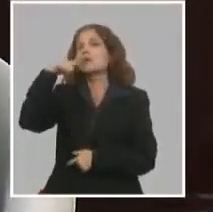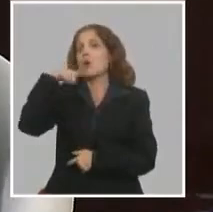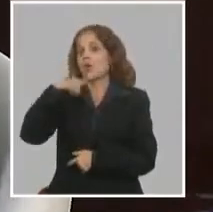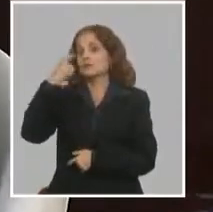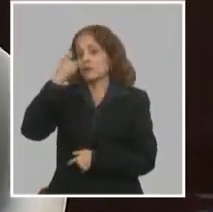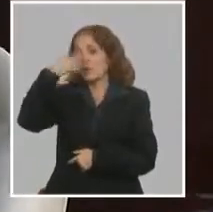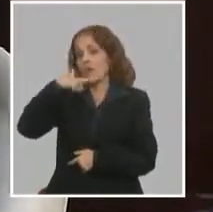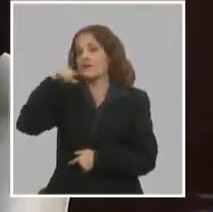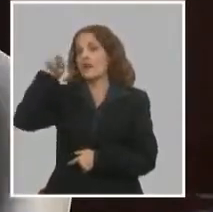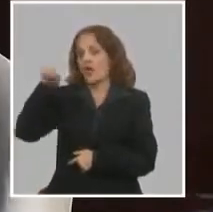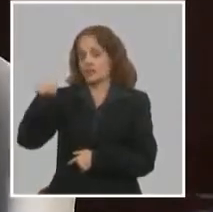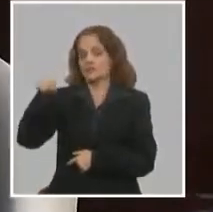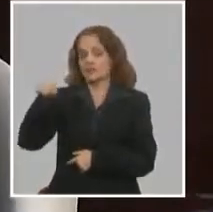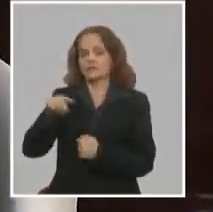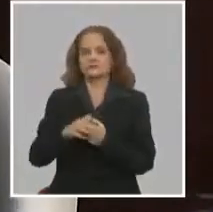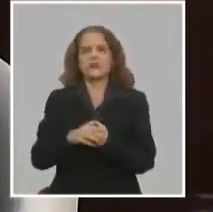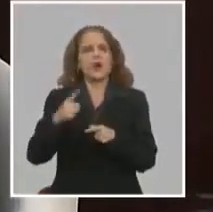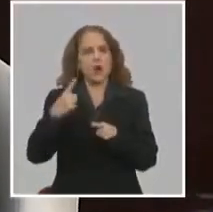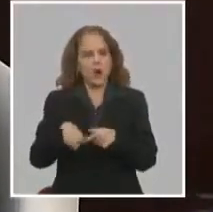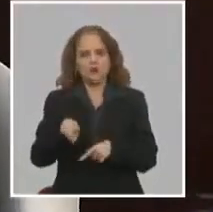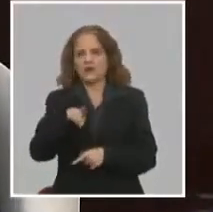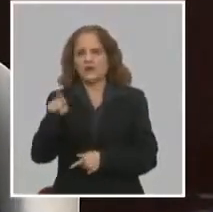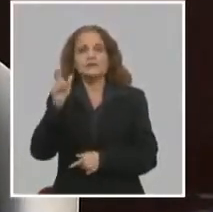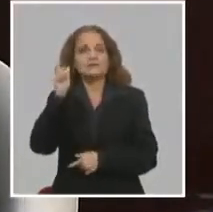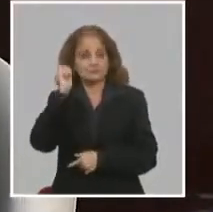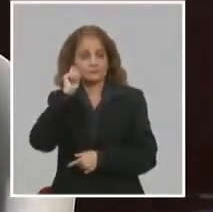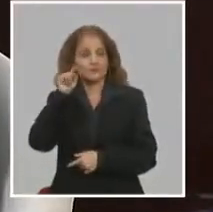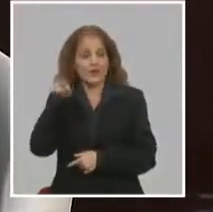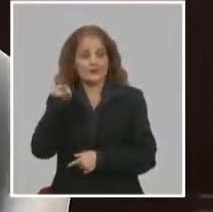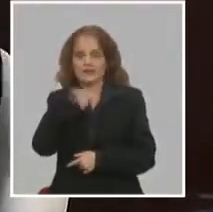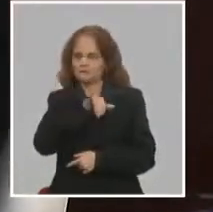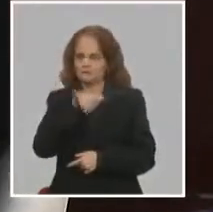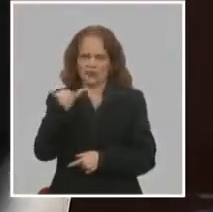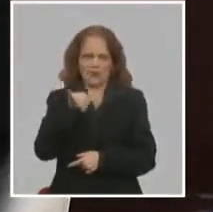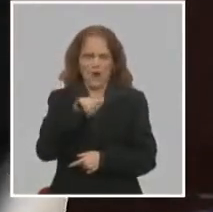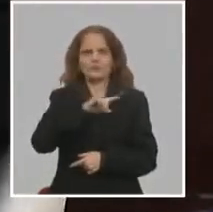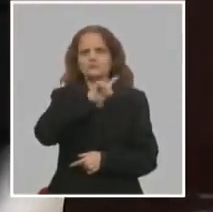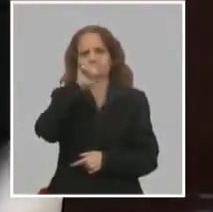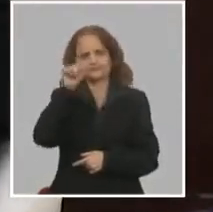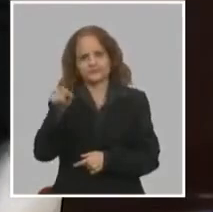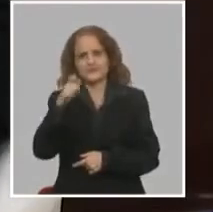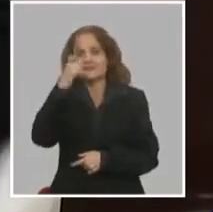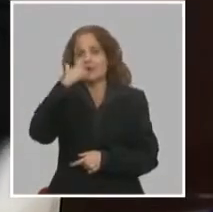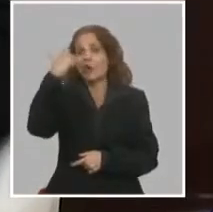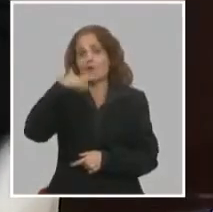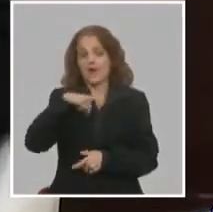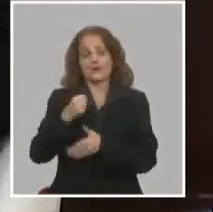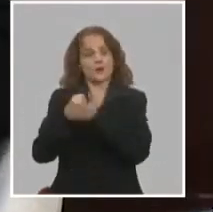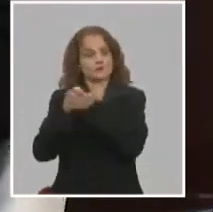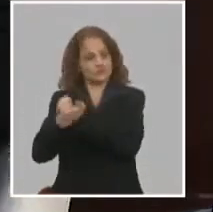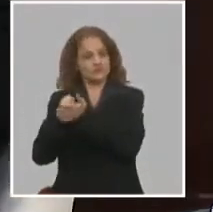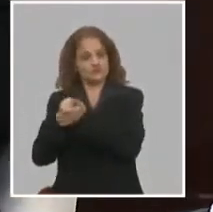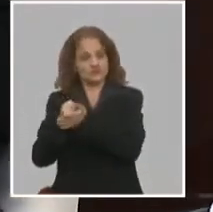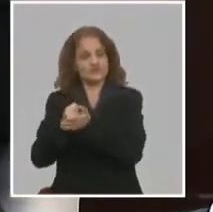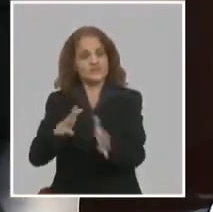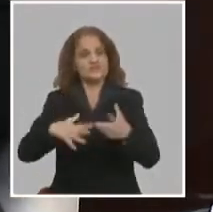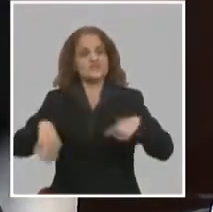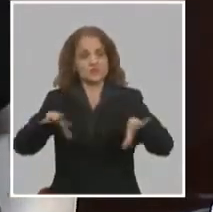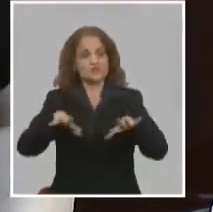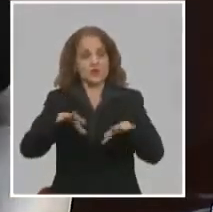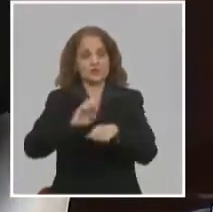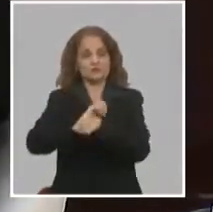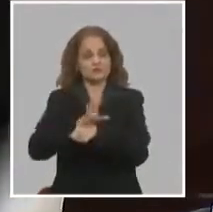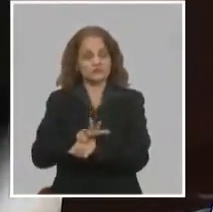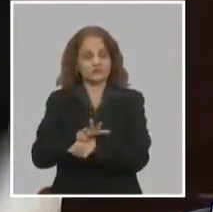la COVID-19. Yajén, joven dirigente de la FEU antes de salir a aquella misión en Guatemala como miembro del contingente Henry Riff,